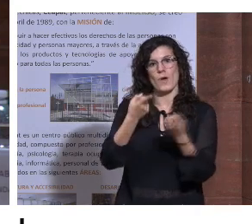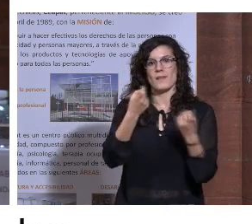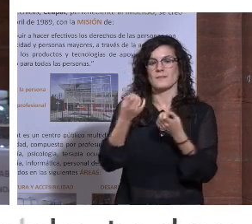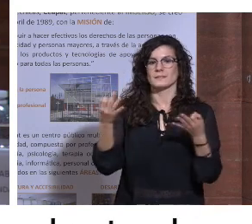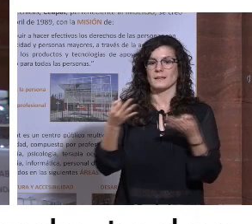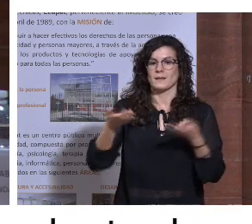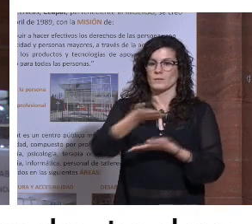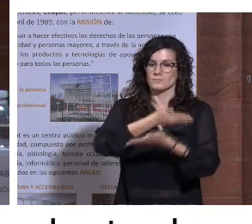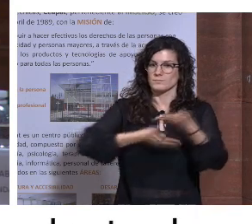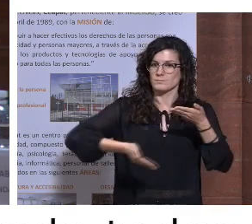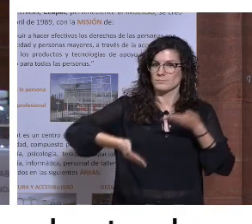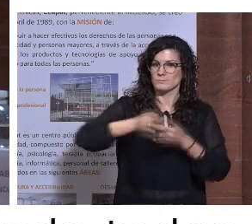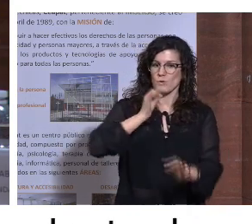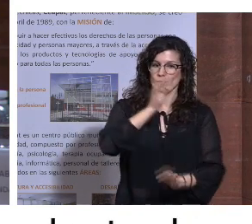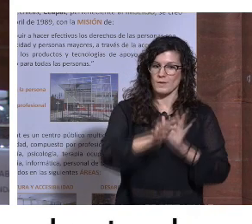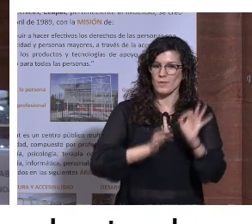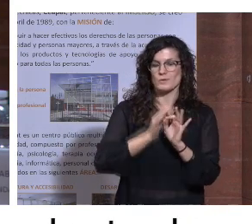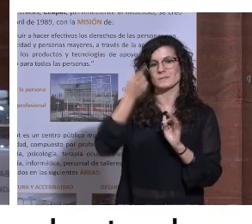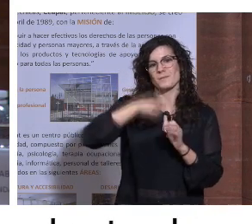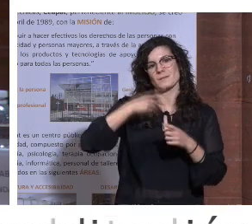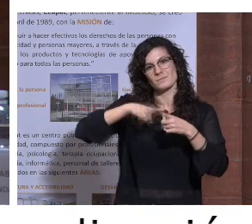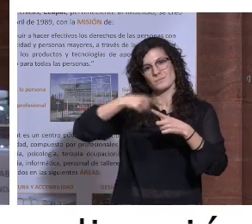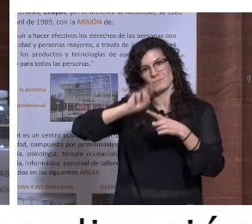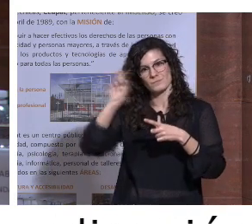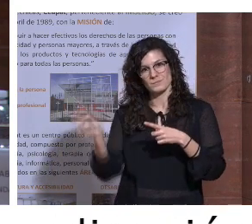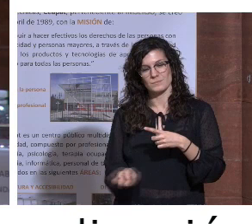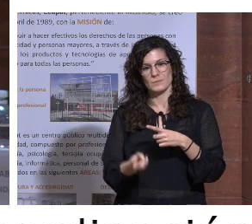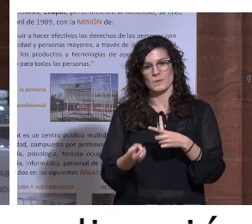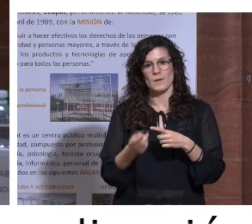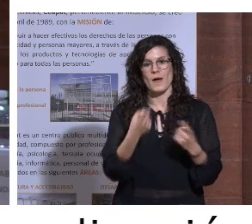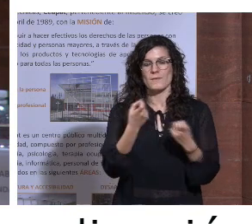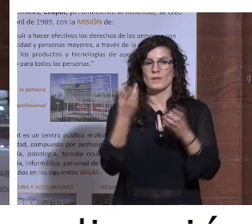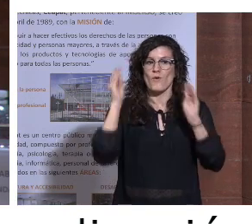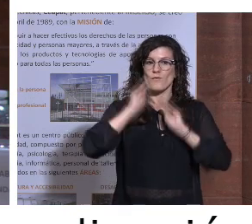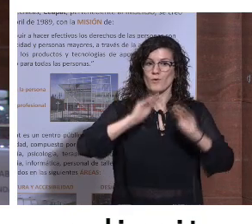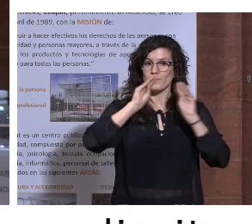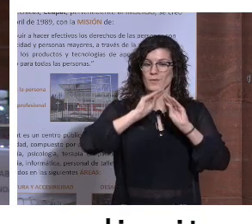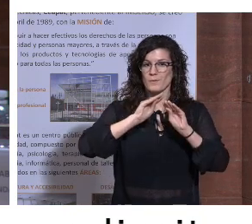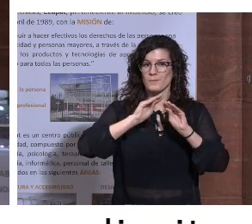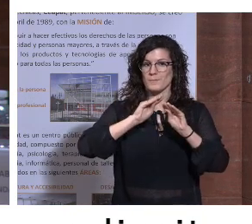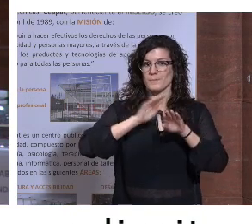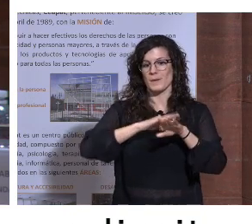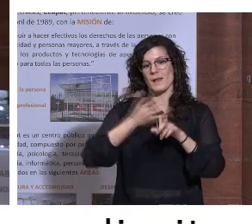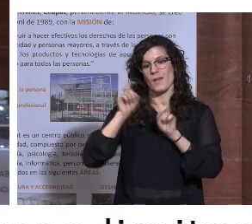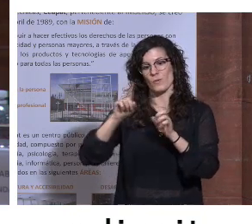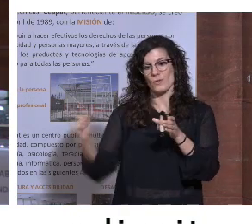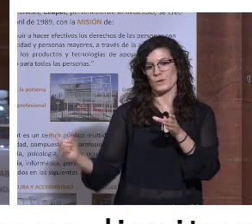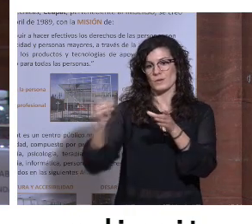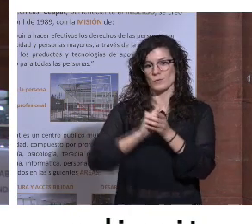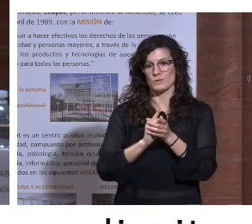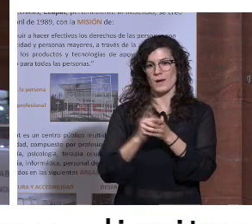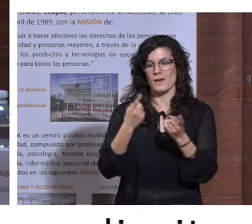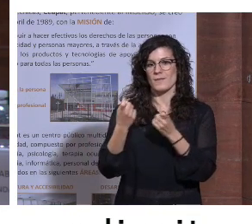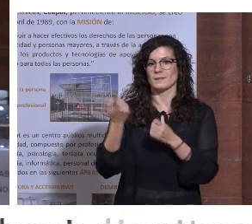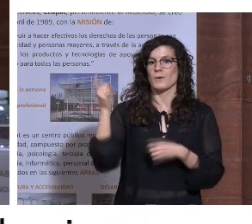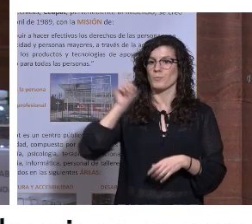coordinación y de múltiples actores. No podemos limitar la formación en la educación inclusiva para que sea inclusiva a los